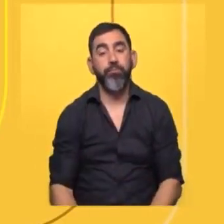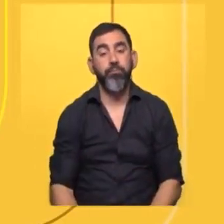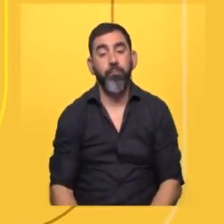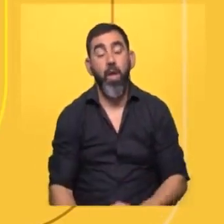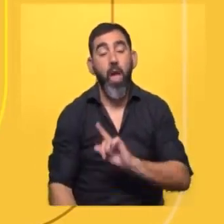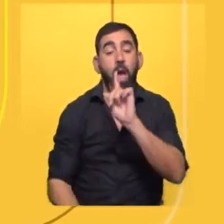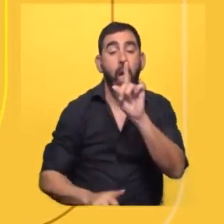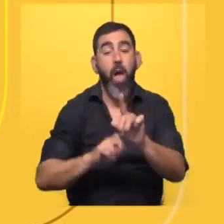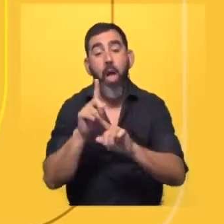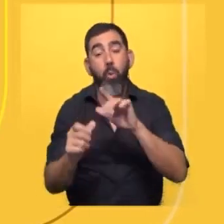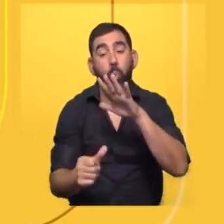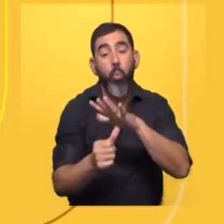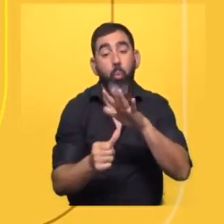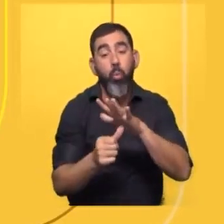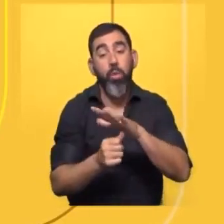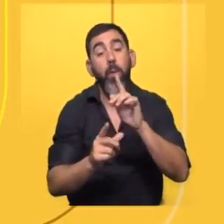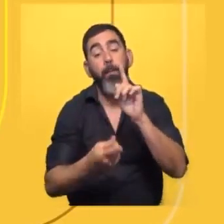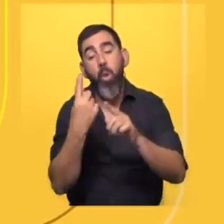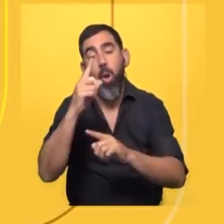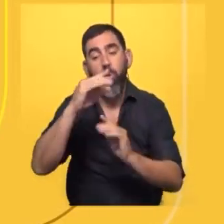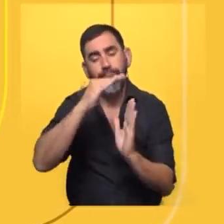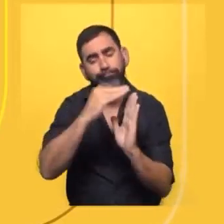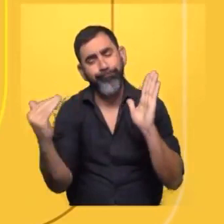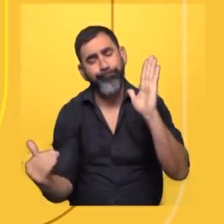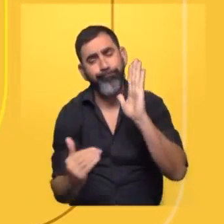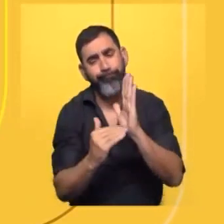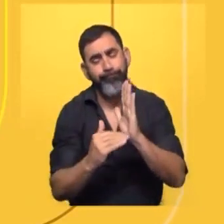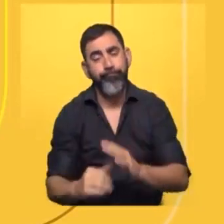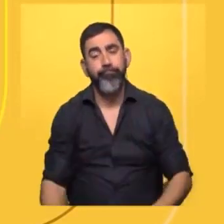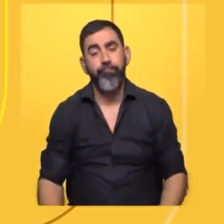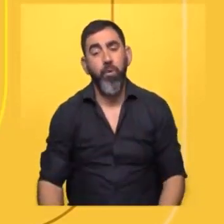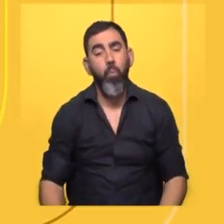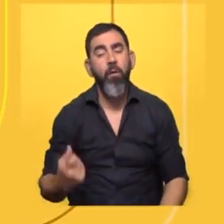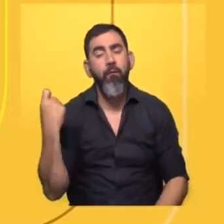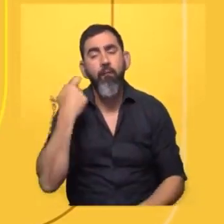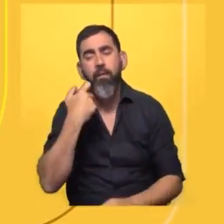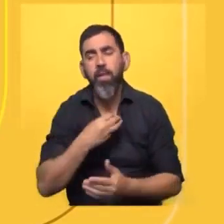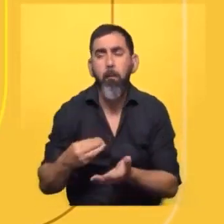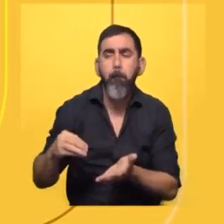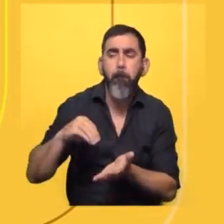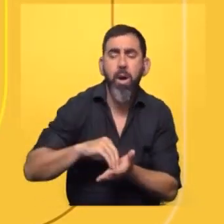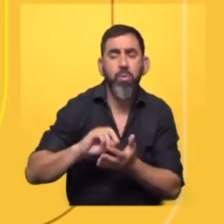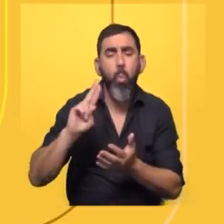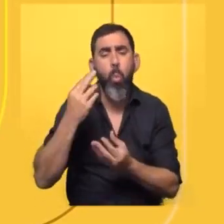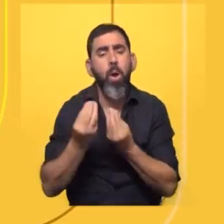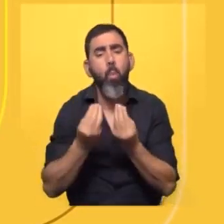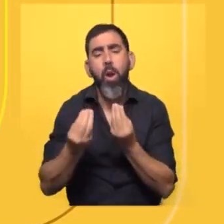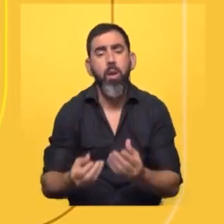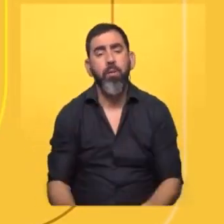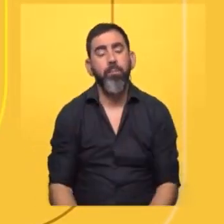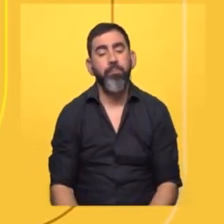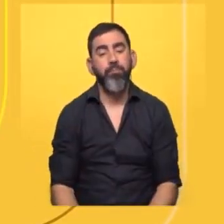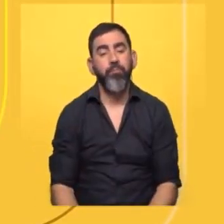Uruguay lidera la región, pero en otros tiene una posición muy desventajosa. ¿Dónde le estaría faltando, dónde pondríamos el énfasis para